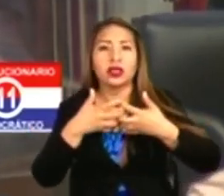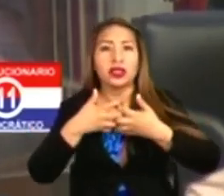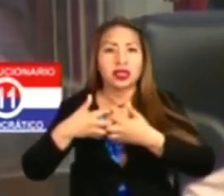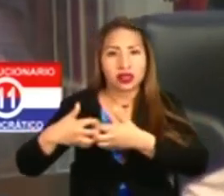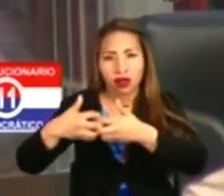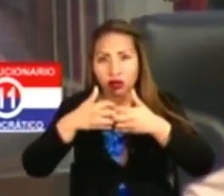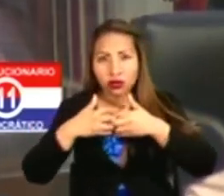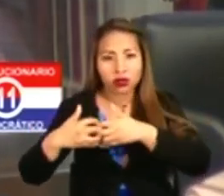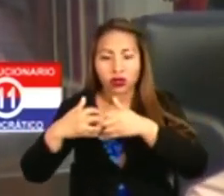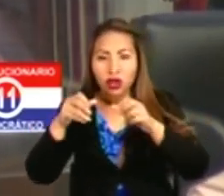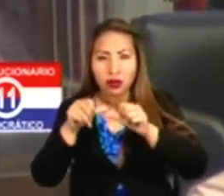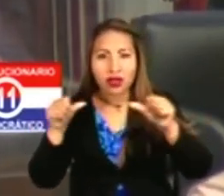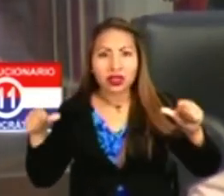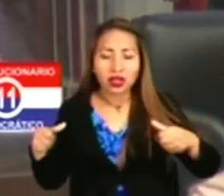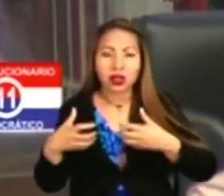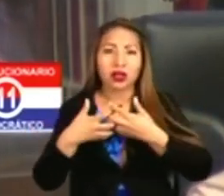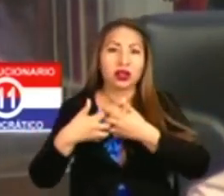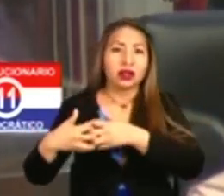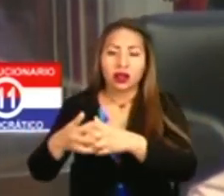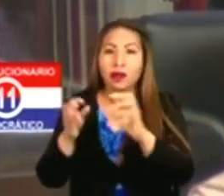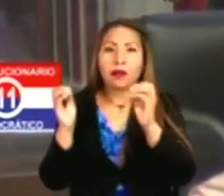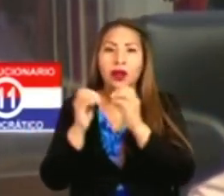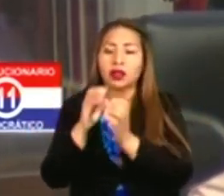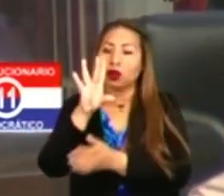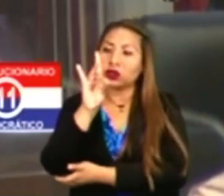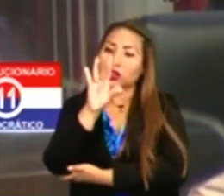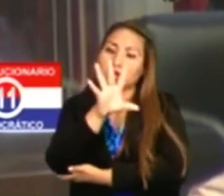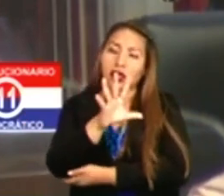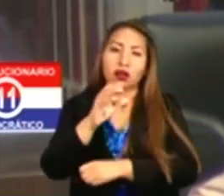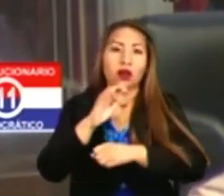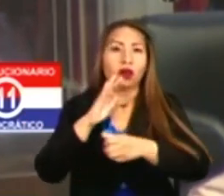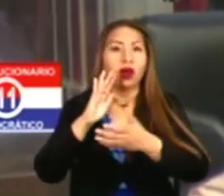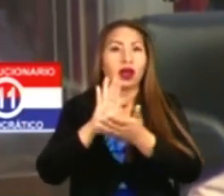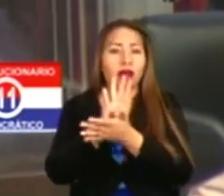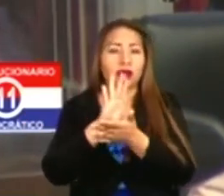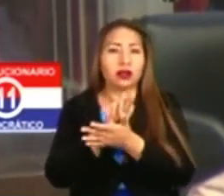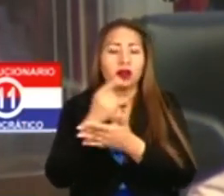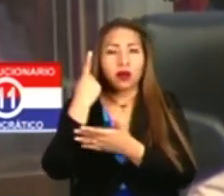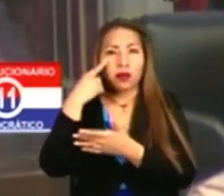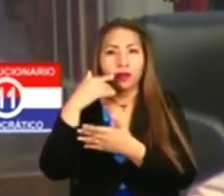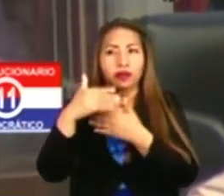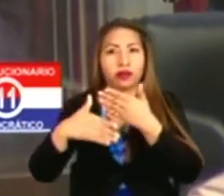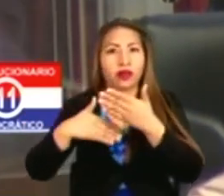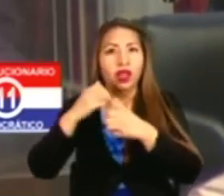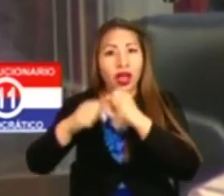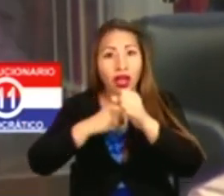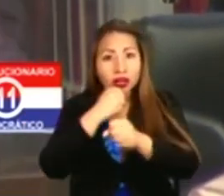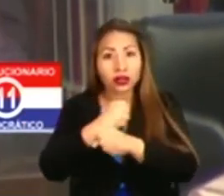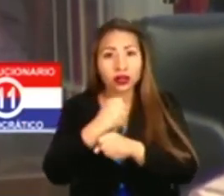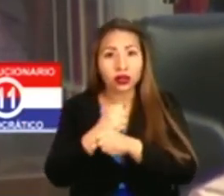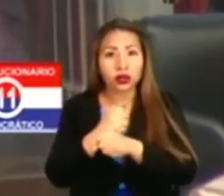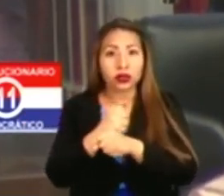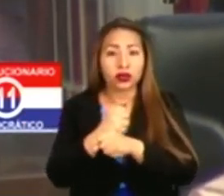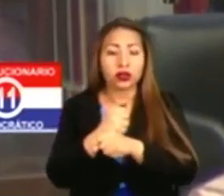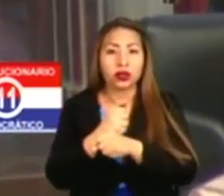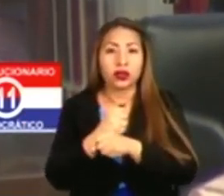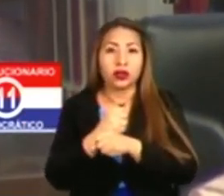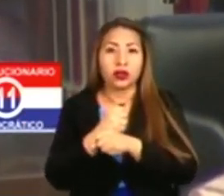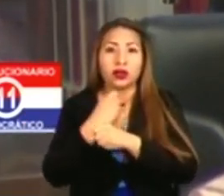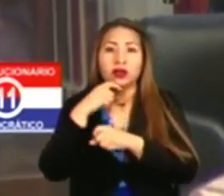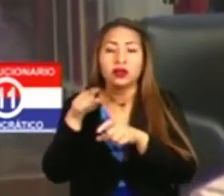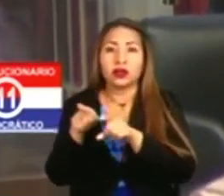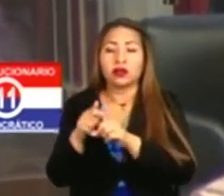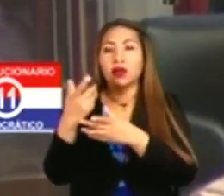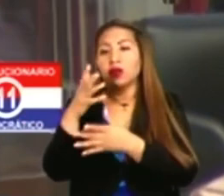años. Pero cuando pasó el canal a manos panameñas, del 2000 al 2021, el canal le ha